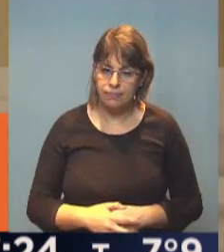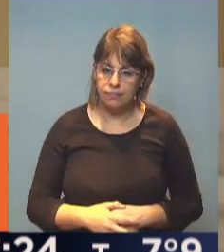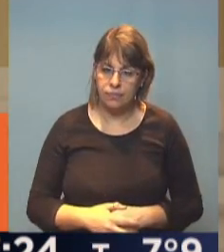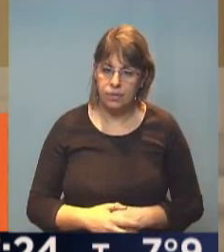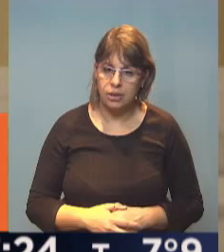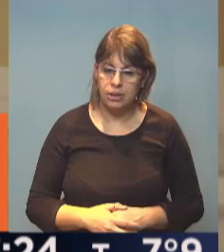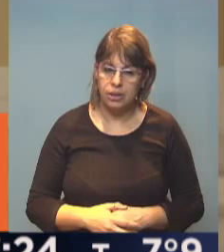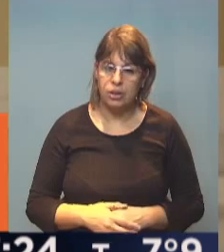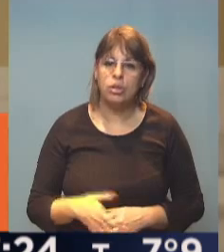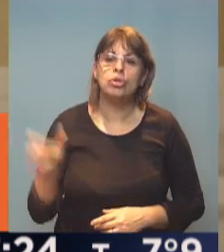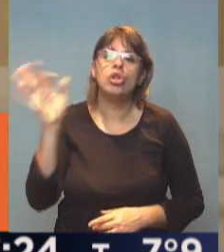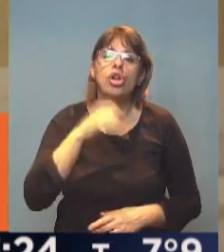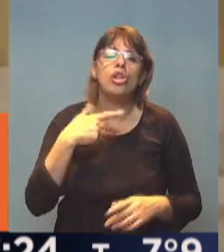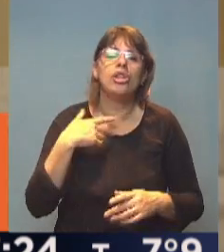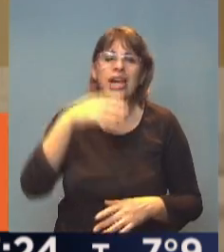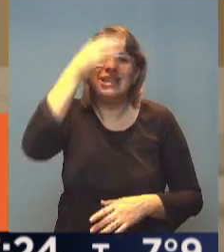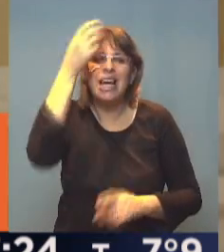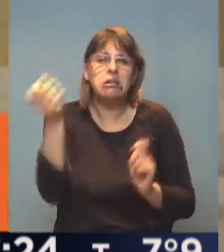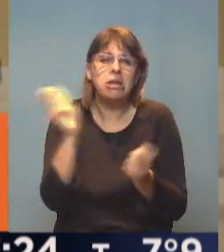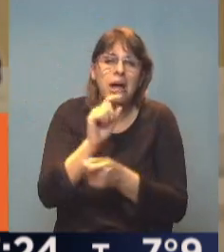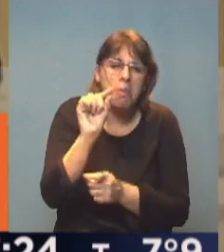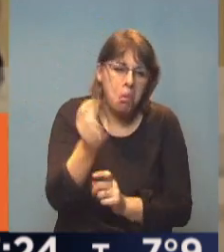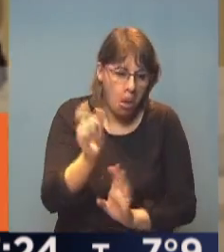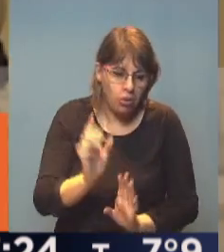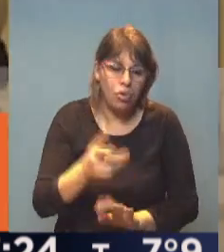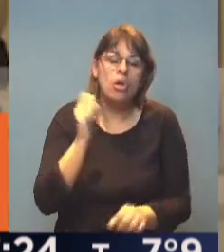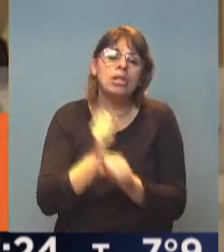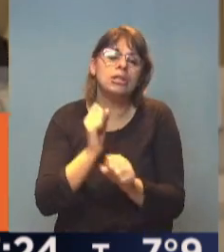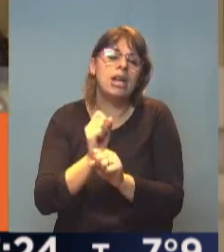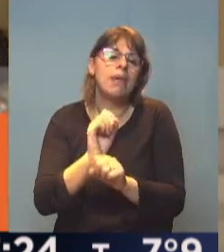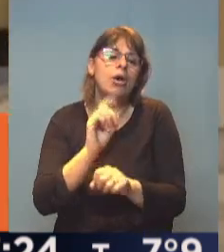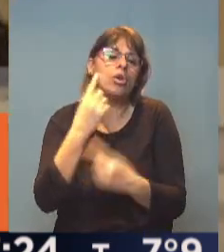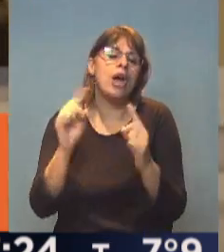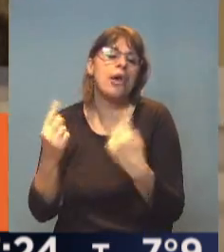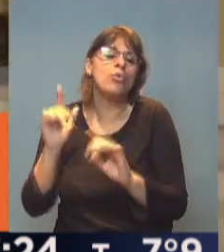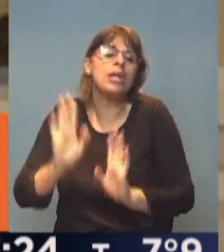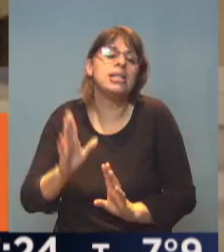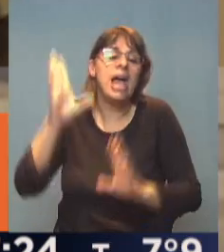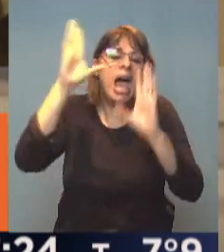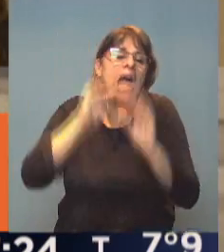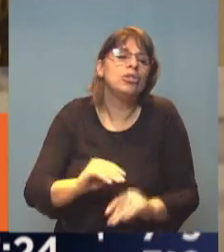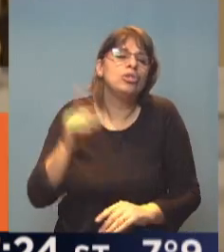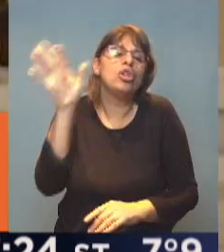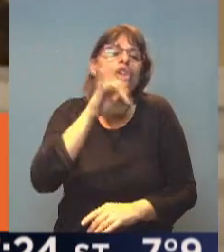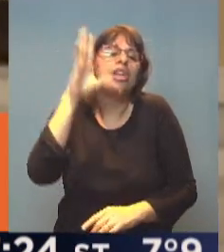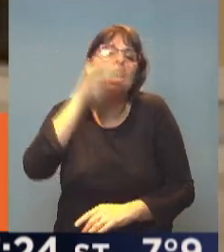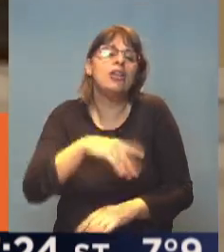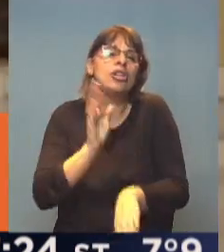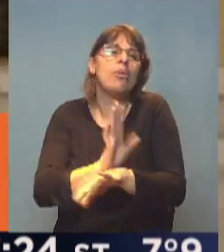cambiando cositas dentro de los márgenes que puede, porque el trabajo nuestro es ese, hacerlo cada noche como si fuese la primera